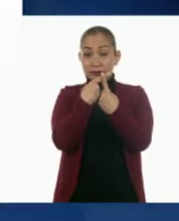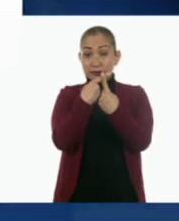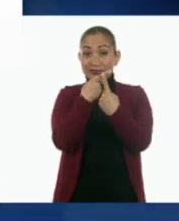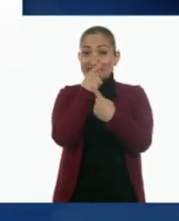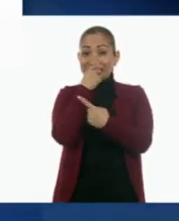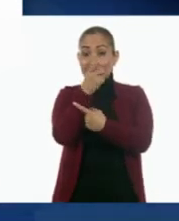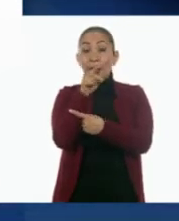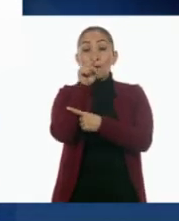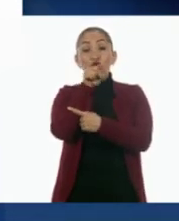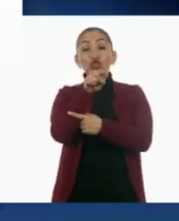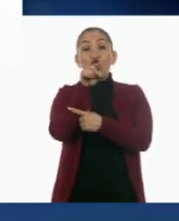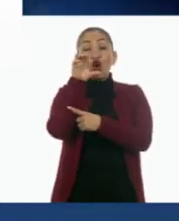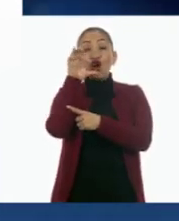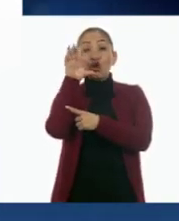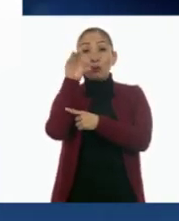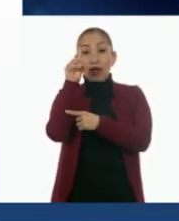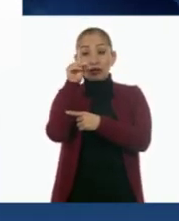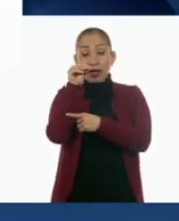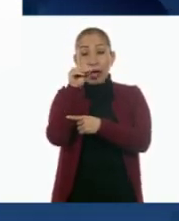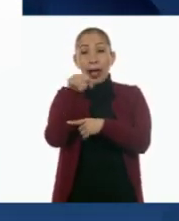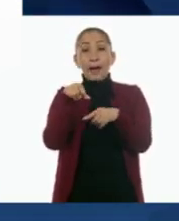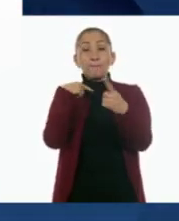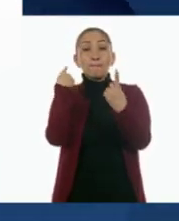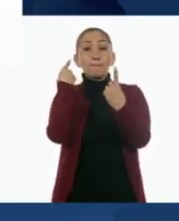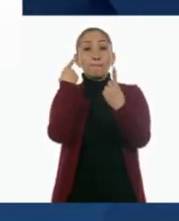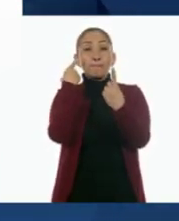decía punto 90. Sí.